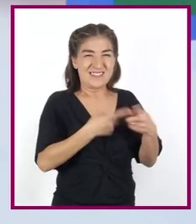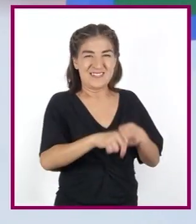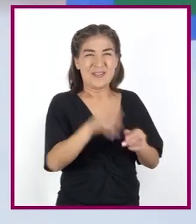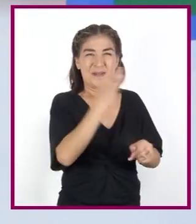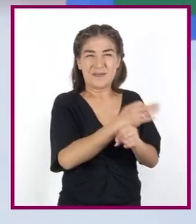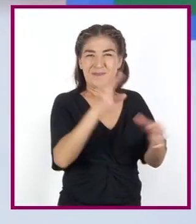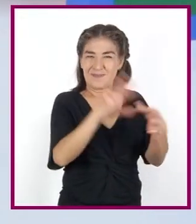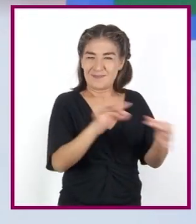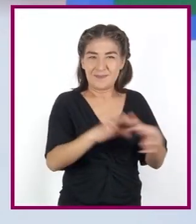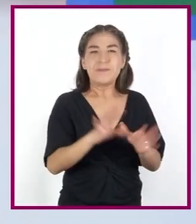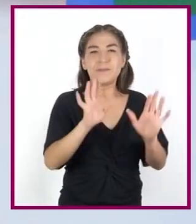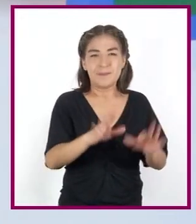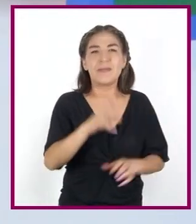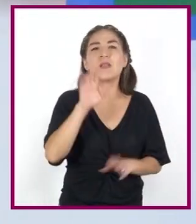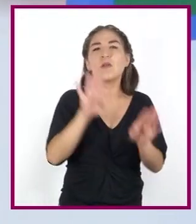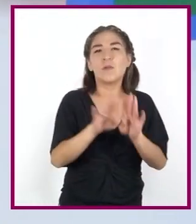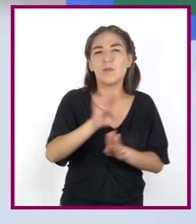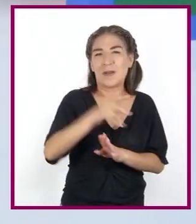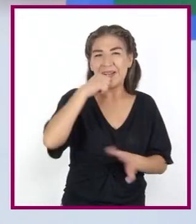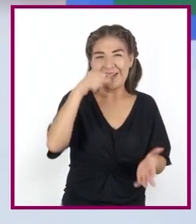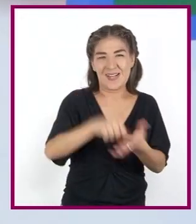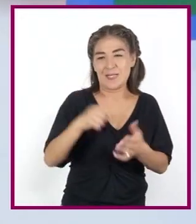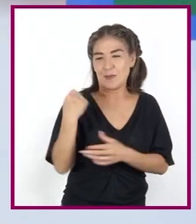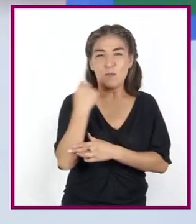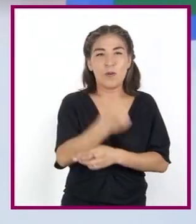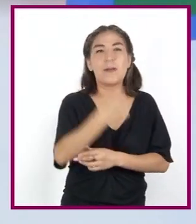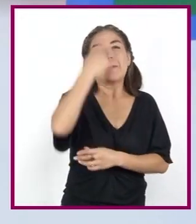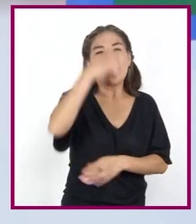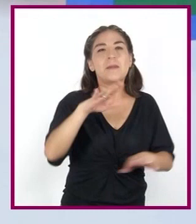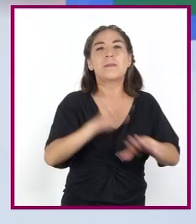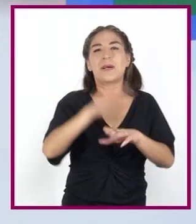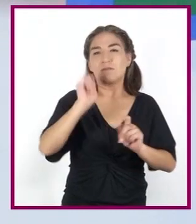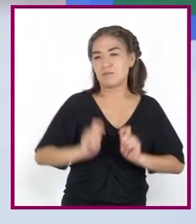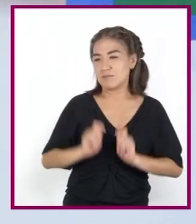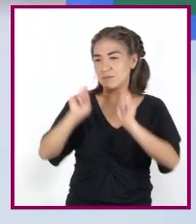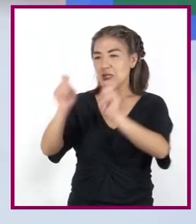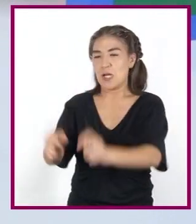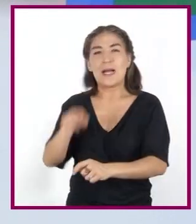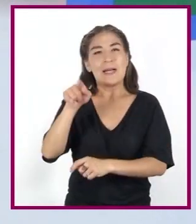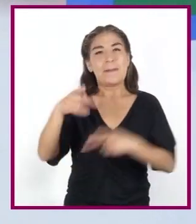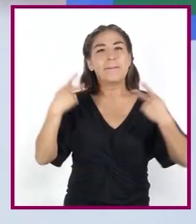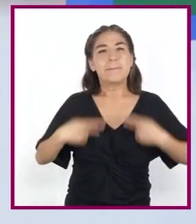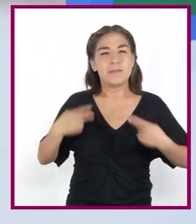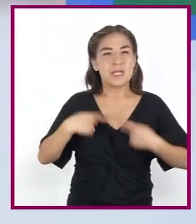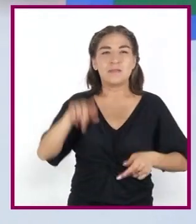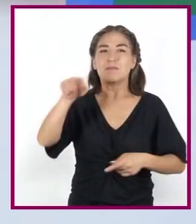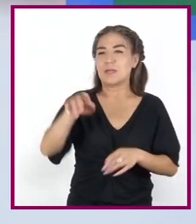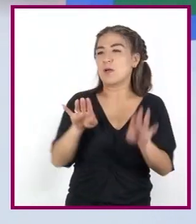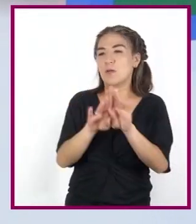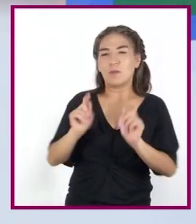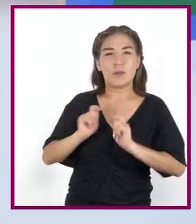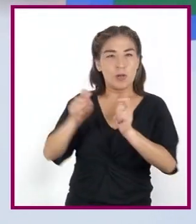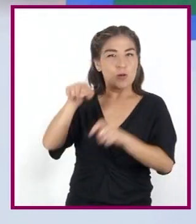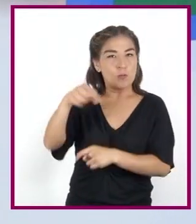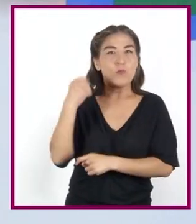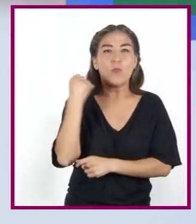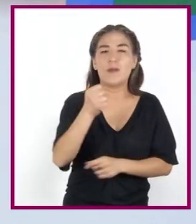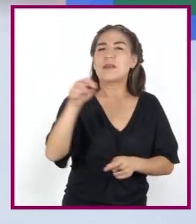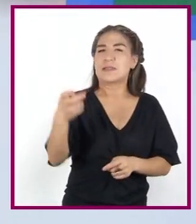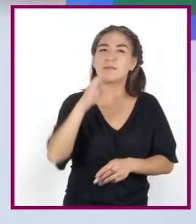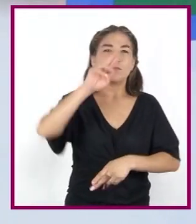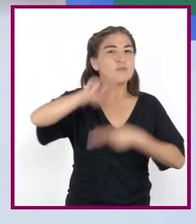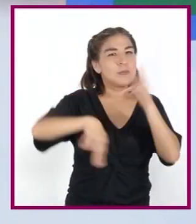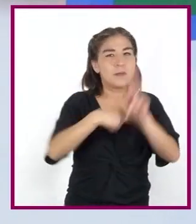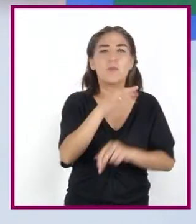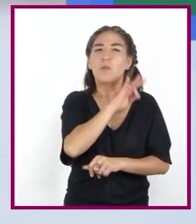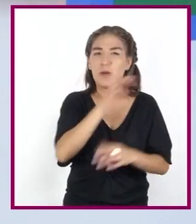genérica de la carta poder se utiliza para otorgar un amplio poder y es un formato universal. Recuerda que a través de ella puedes